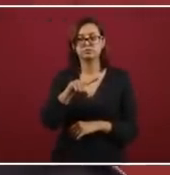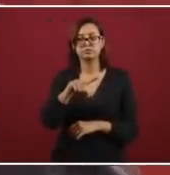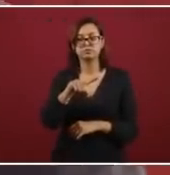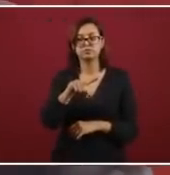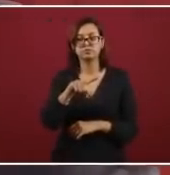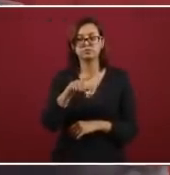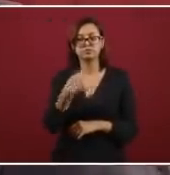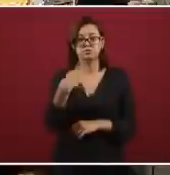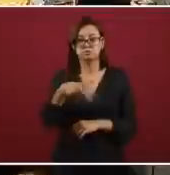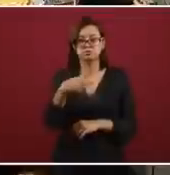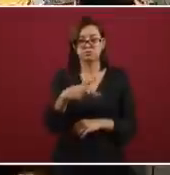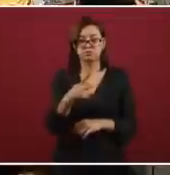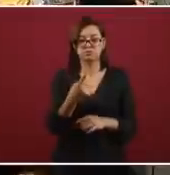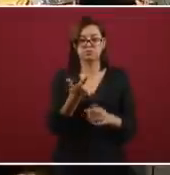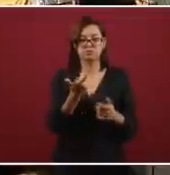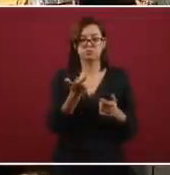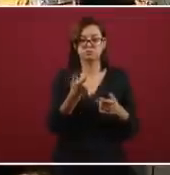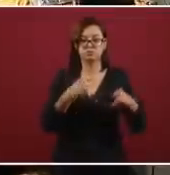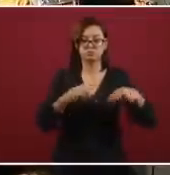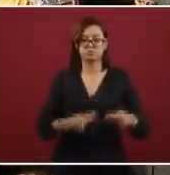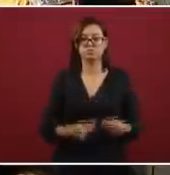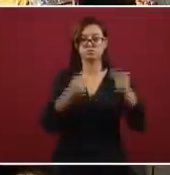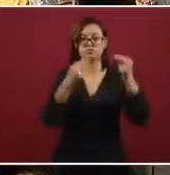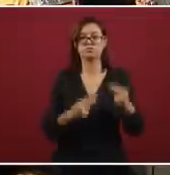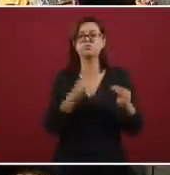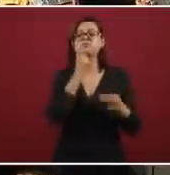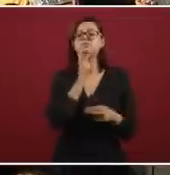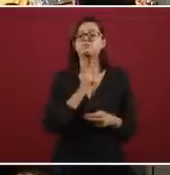de sus ingresos petroleros, ¿sí?,